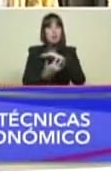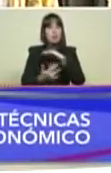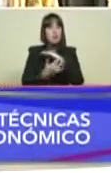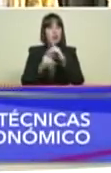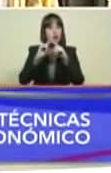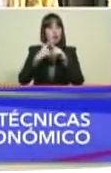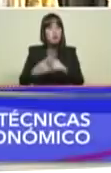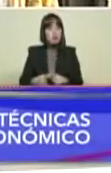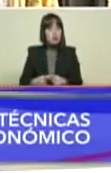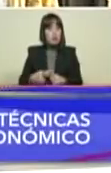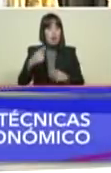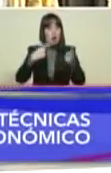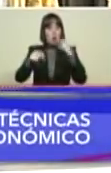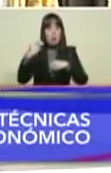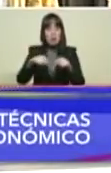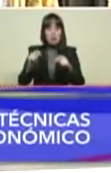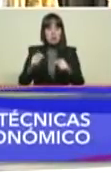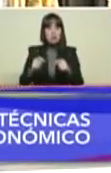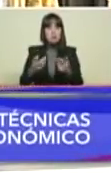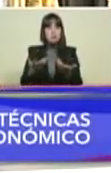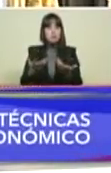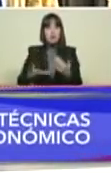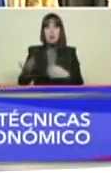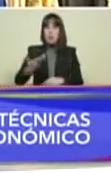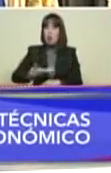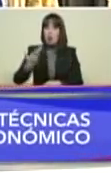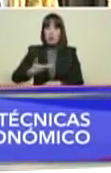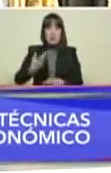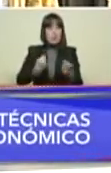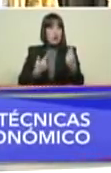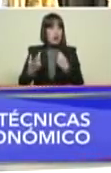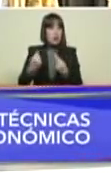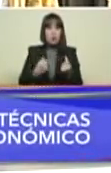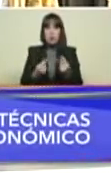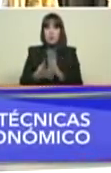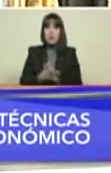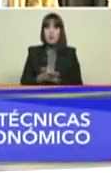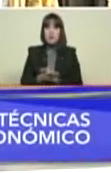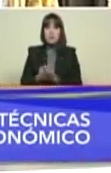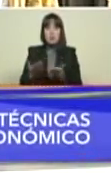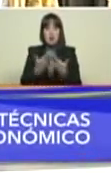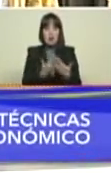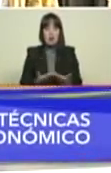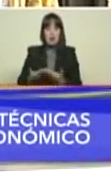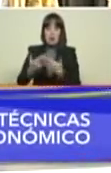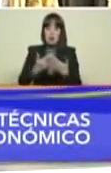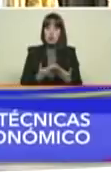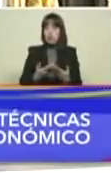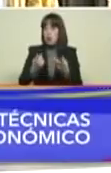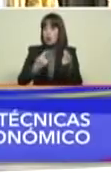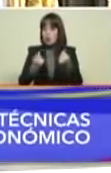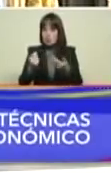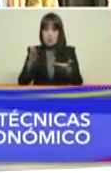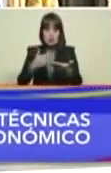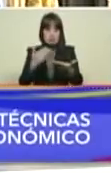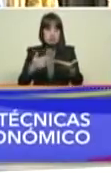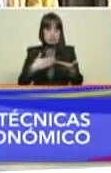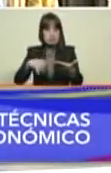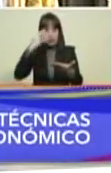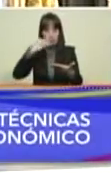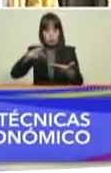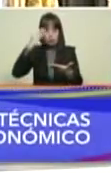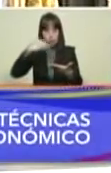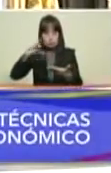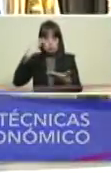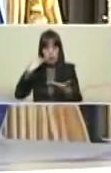contabilidad. Tan importante para la economía, el estudio de la economía, la nueva economía. Y las